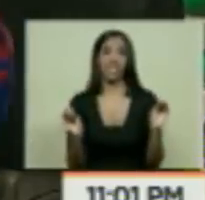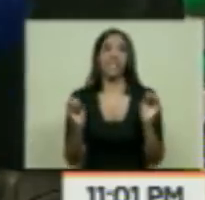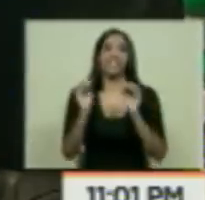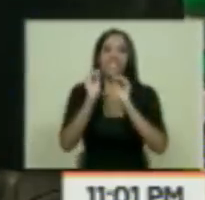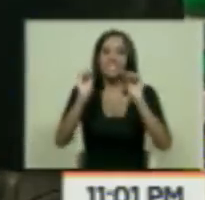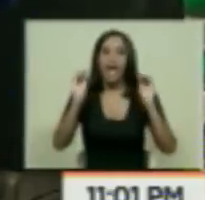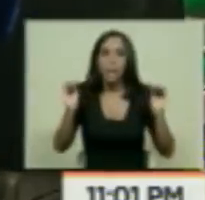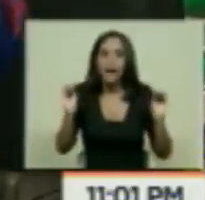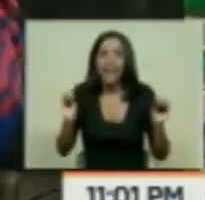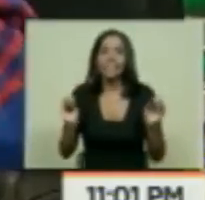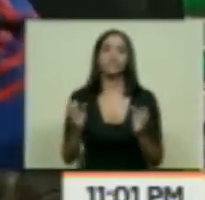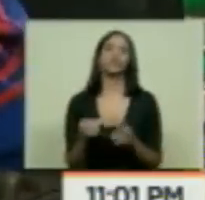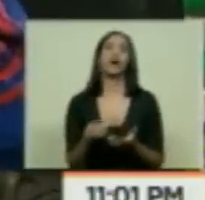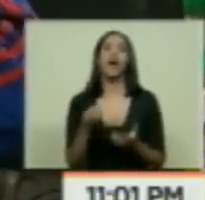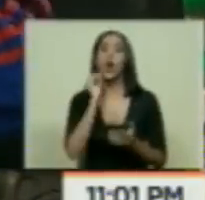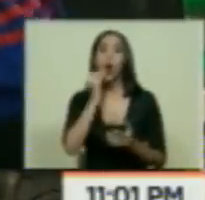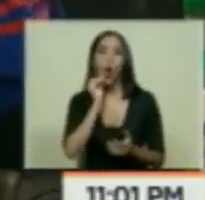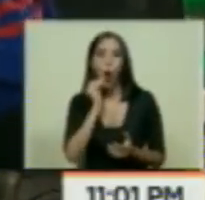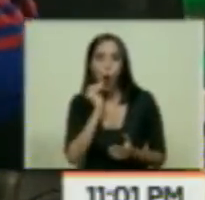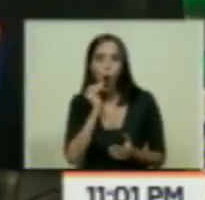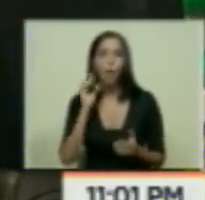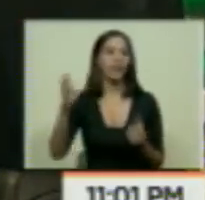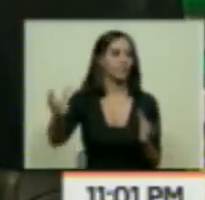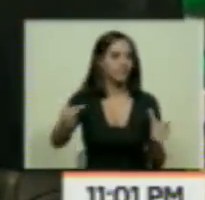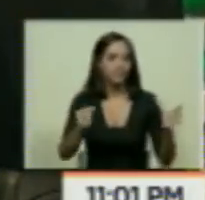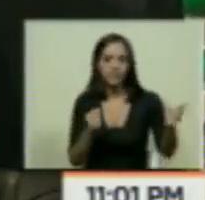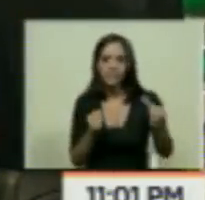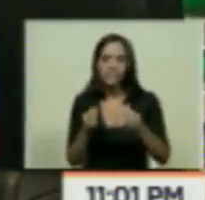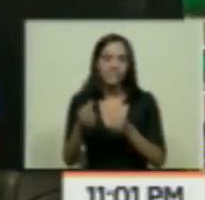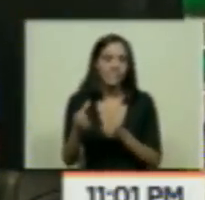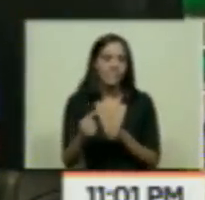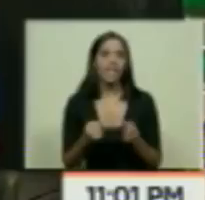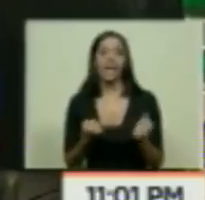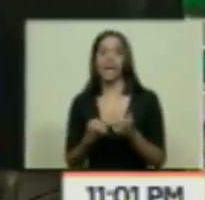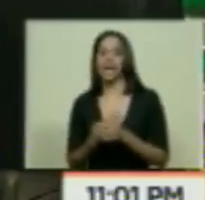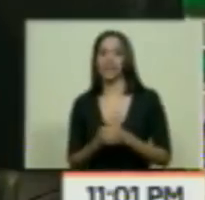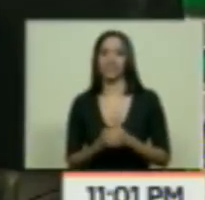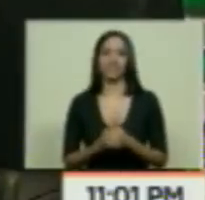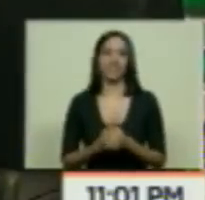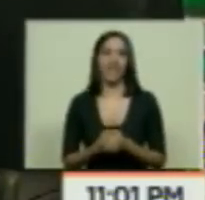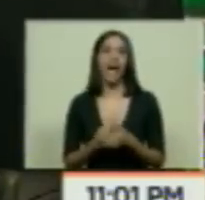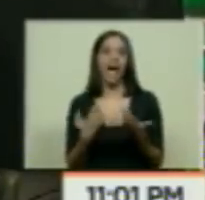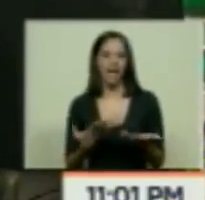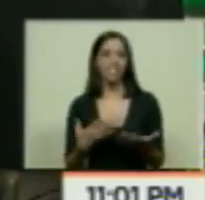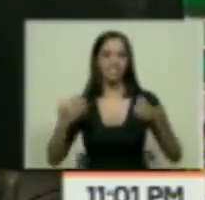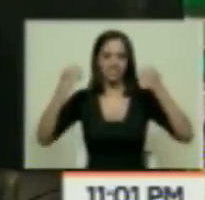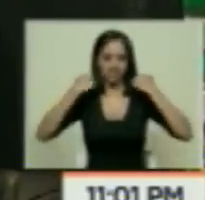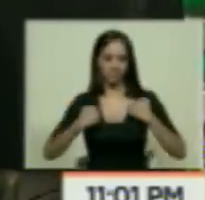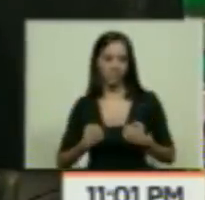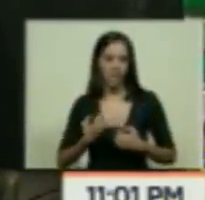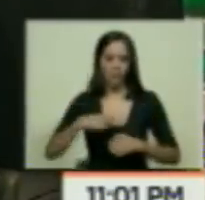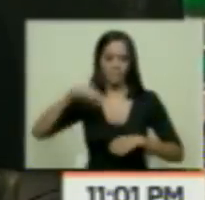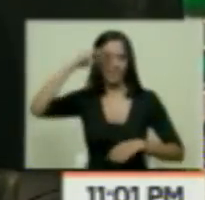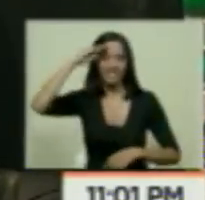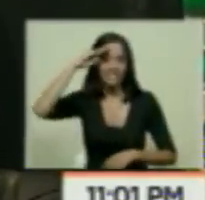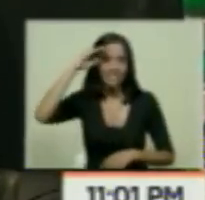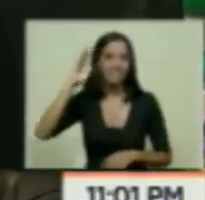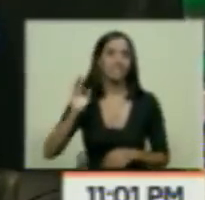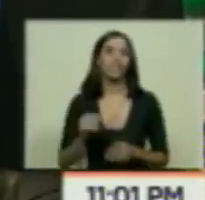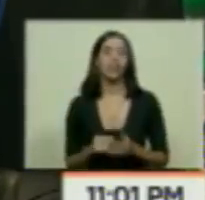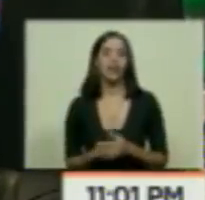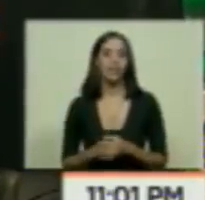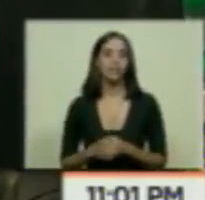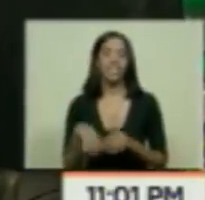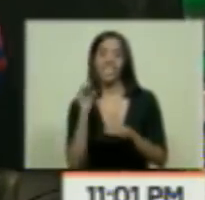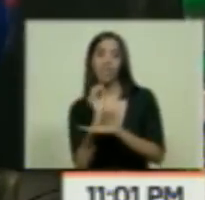llamando, están convocando a los jóvenes, para que a los reservistas. A que se alisten. A que se alisten. A los reservistas que en